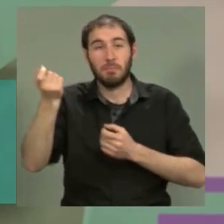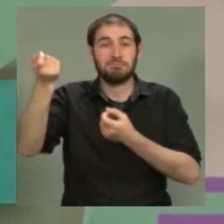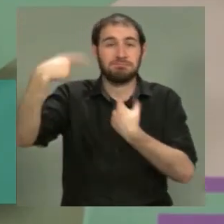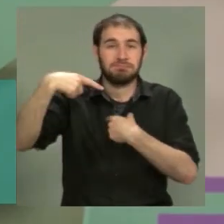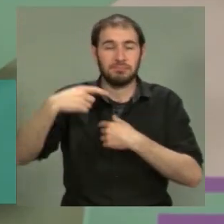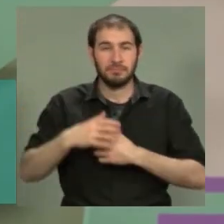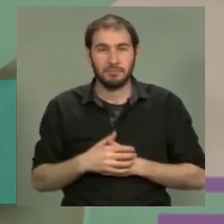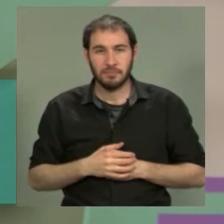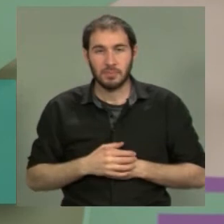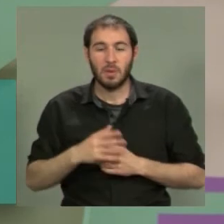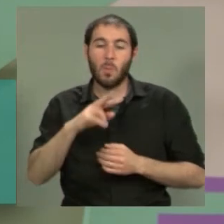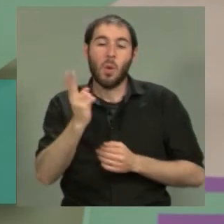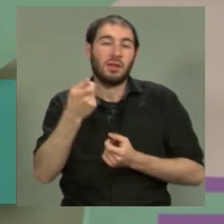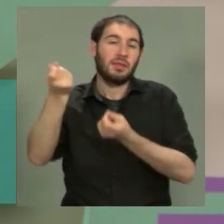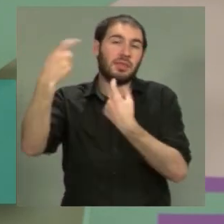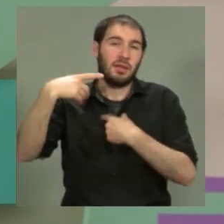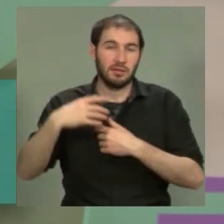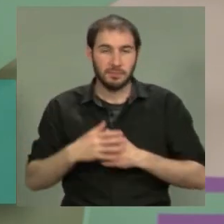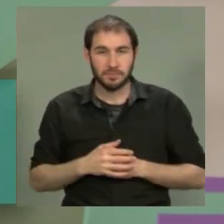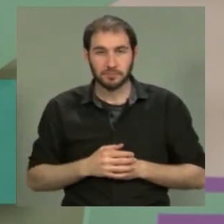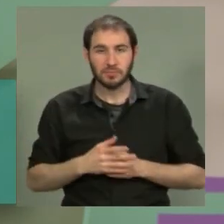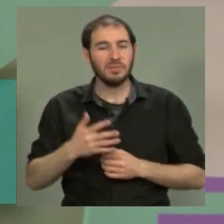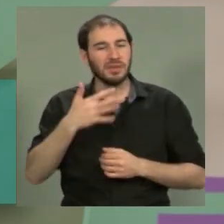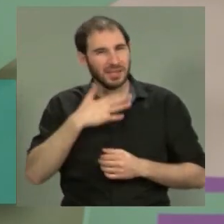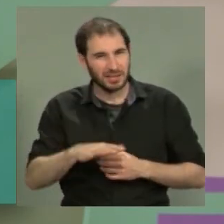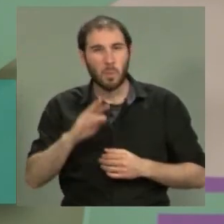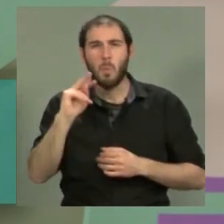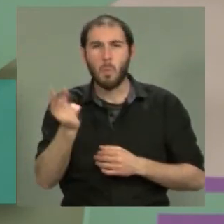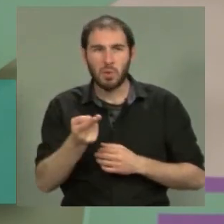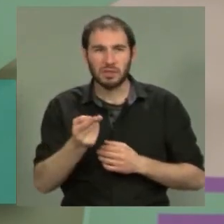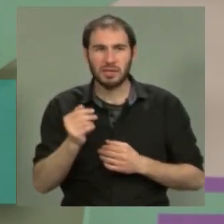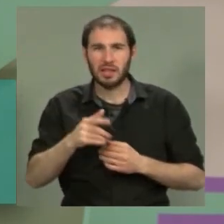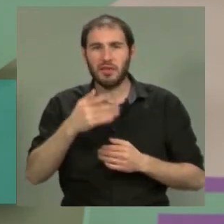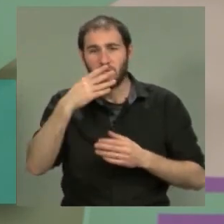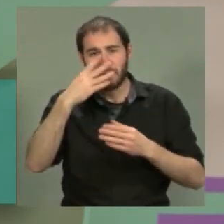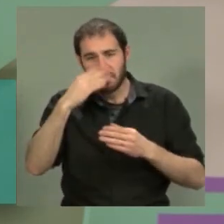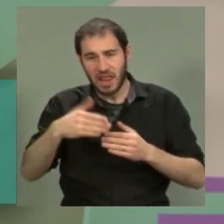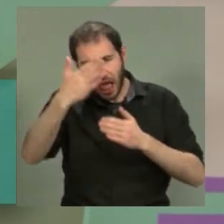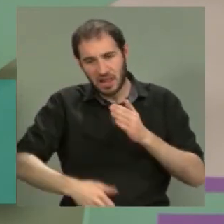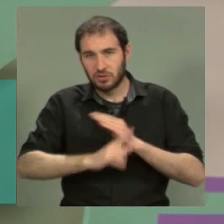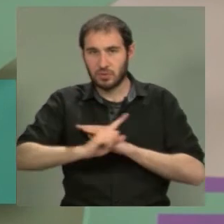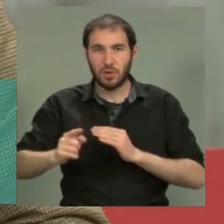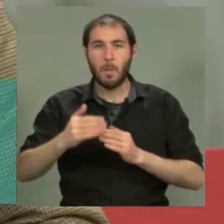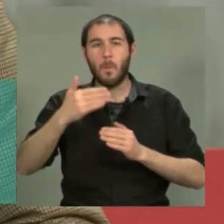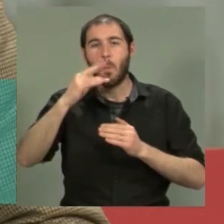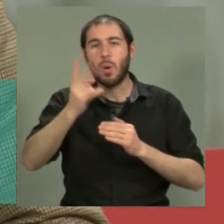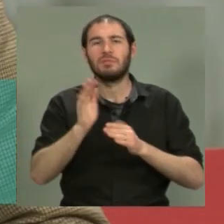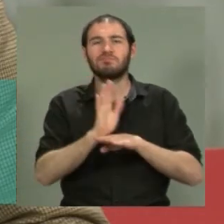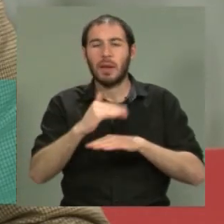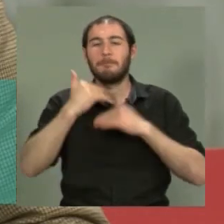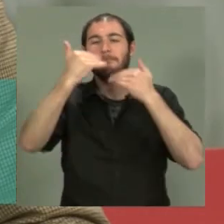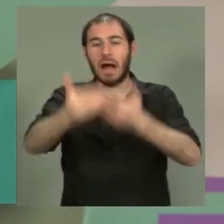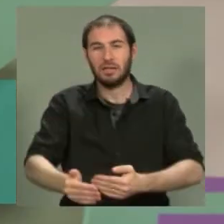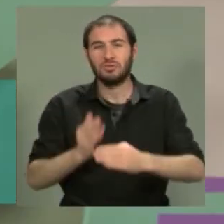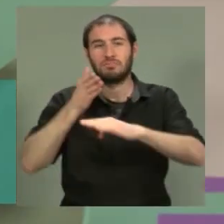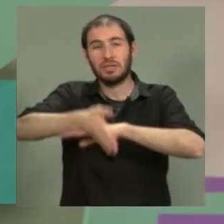mande la muerte, y entendamos que la muerte no es el final, la muerte es un paso a